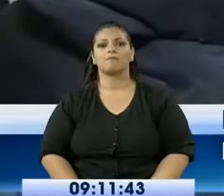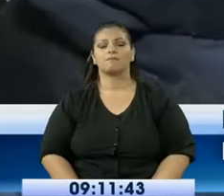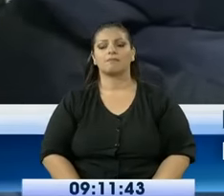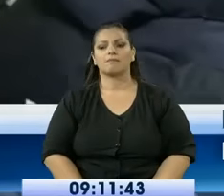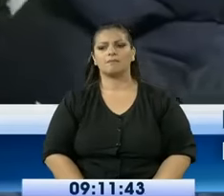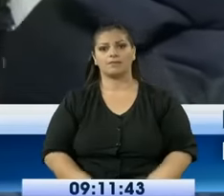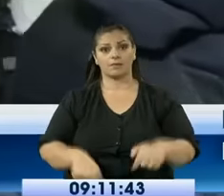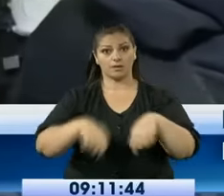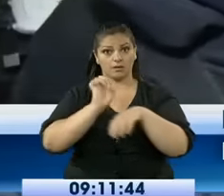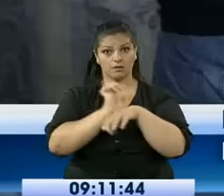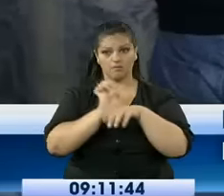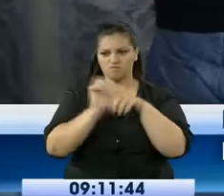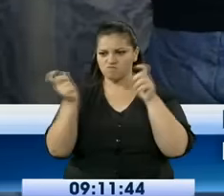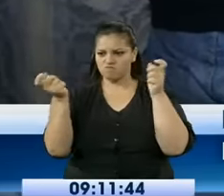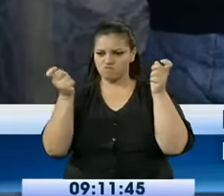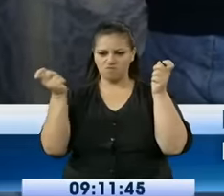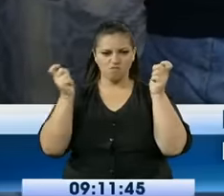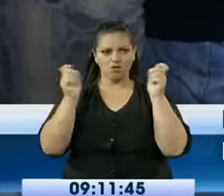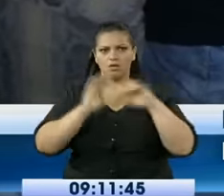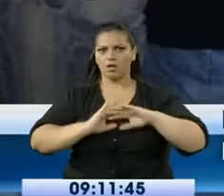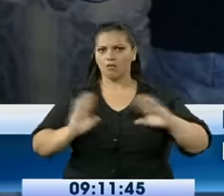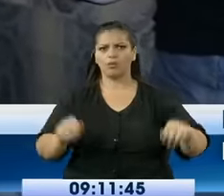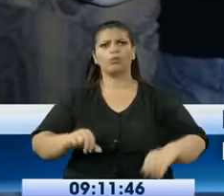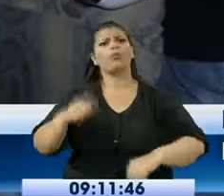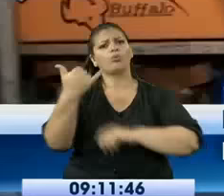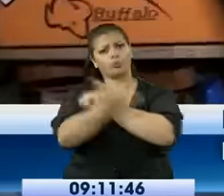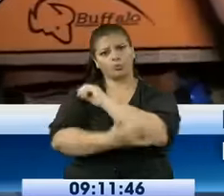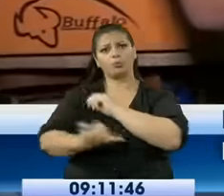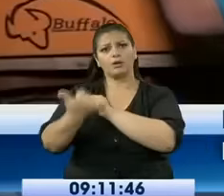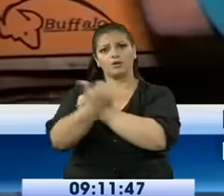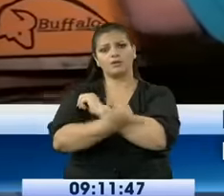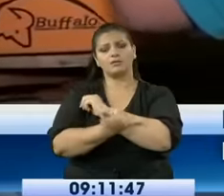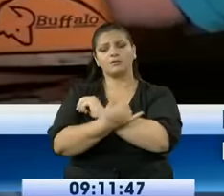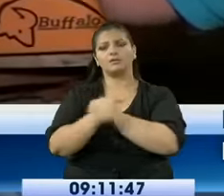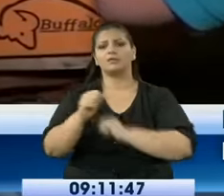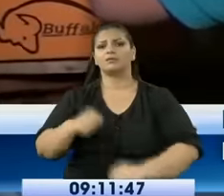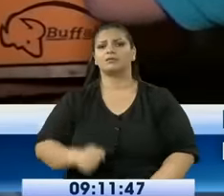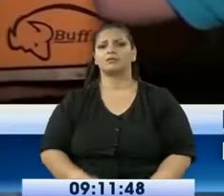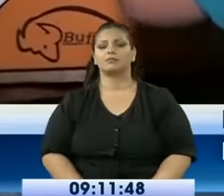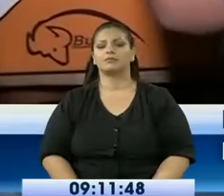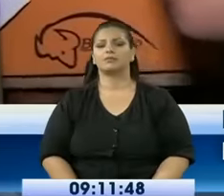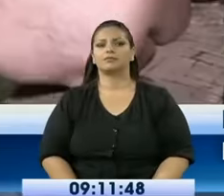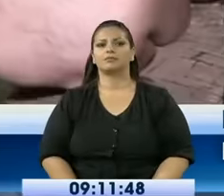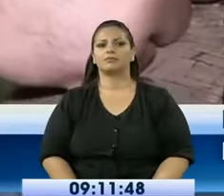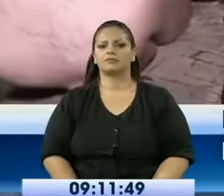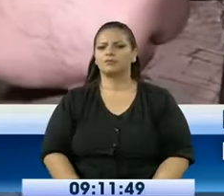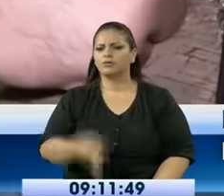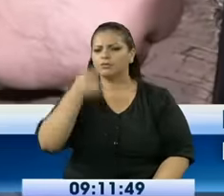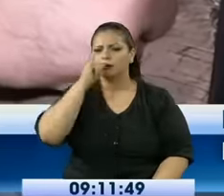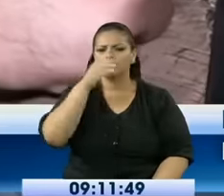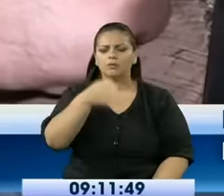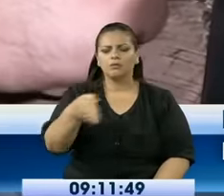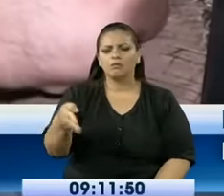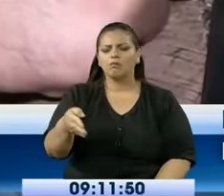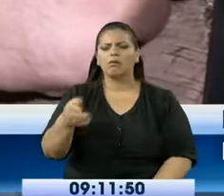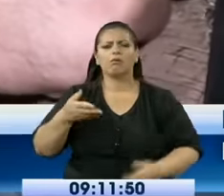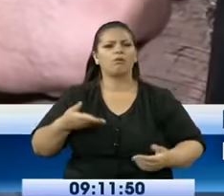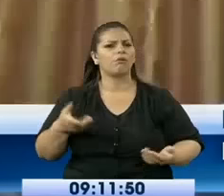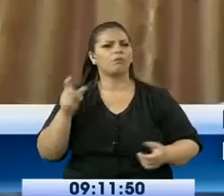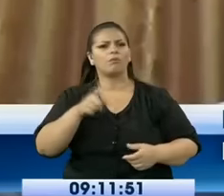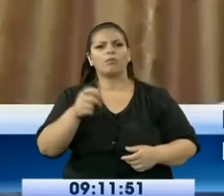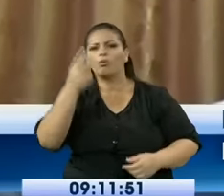en Ecuador, también lo hacía internacionalmente, puesto que entre las víctimas figuran menores de nacionalidad